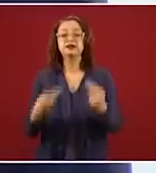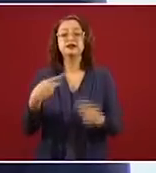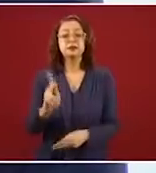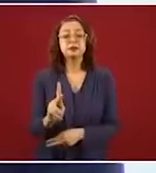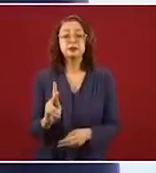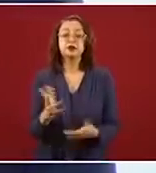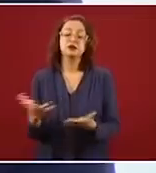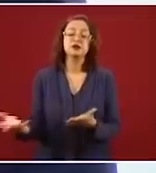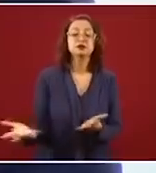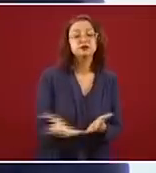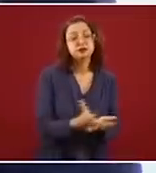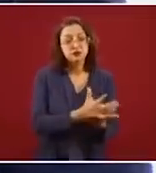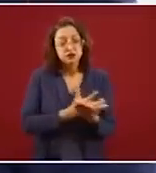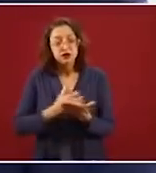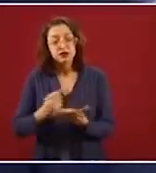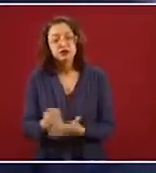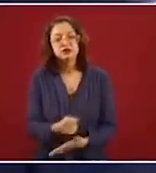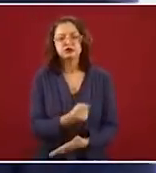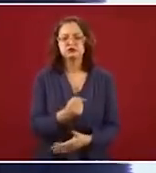utilidades